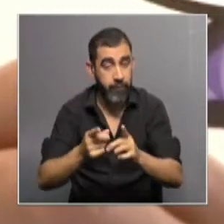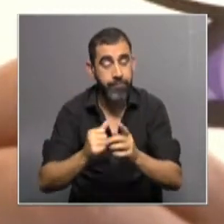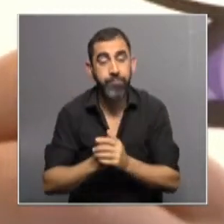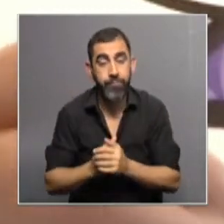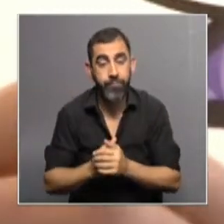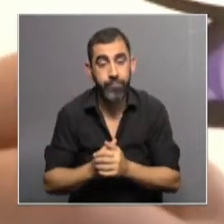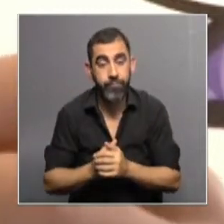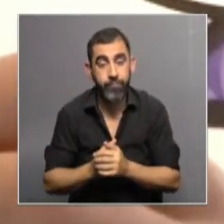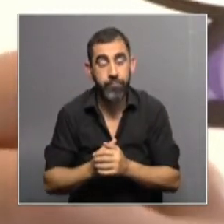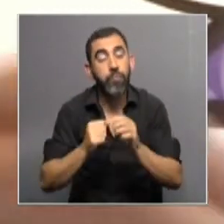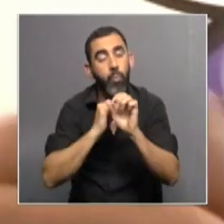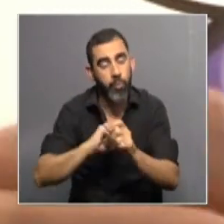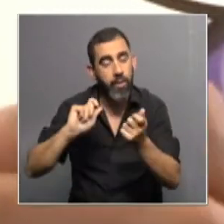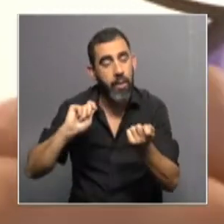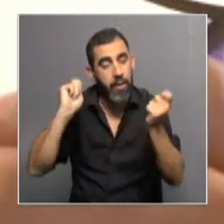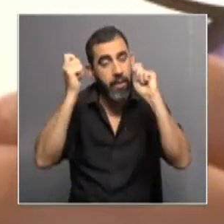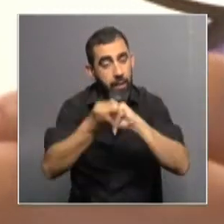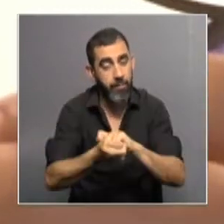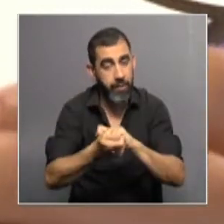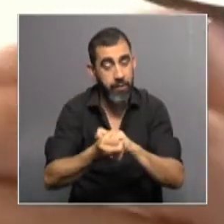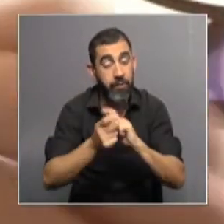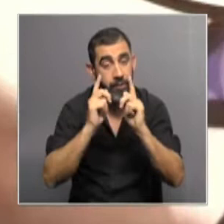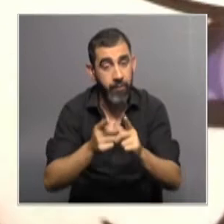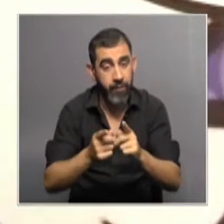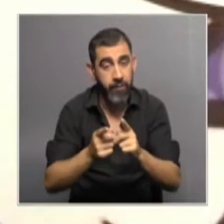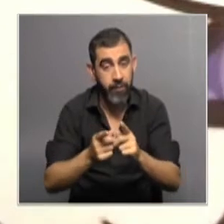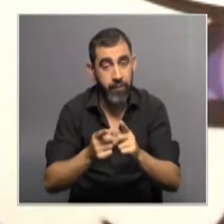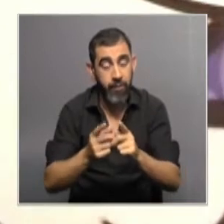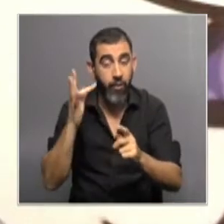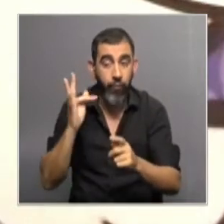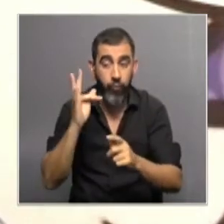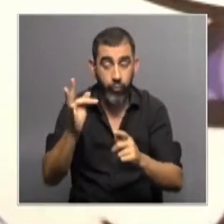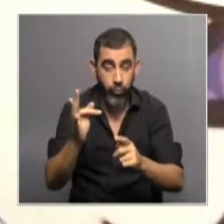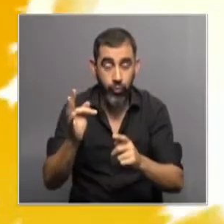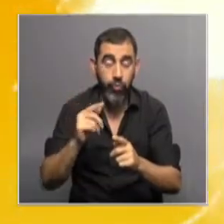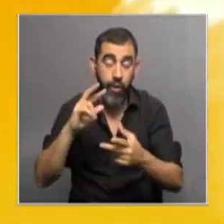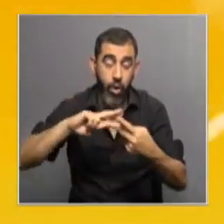podemos cambiar mucho lo que lo que está escrito en los genes.